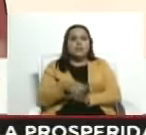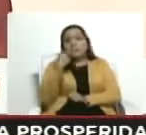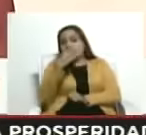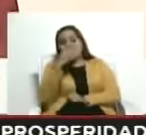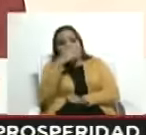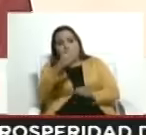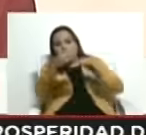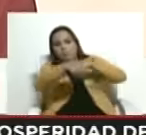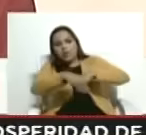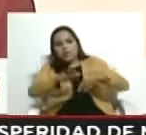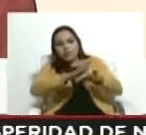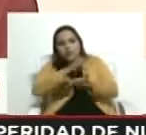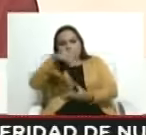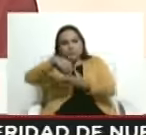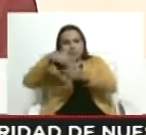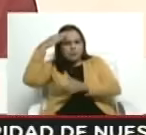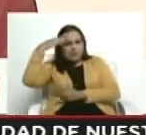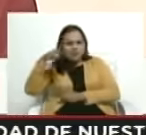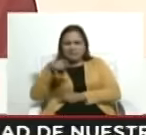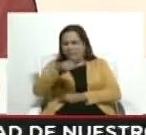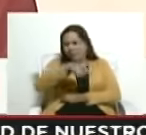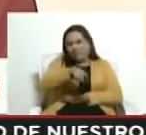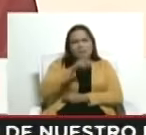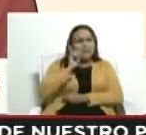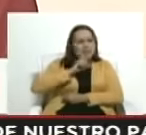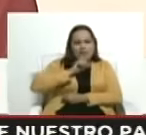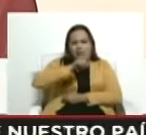Bueno, ellos no condenaron nada.